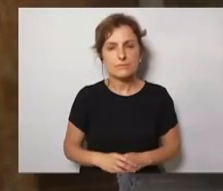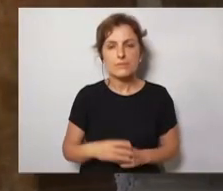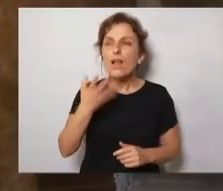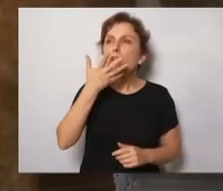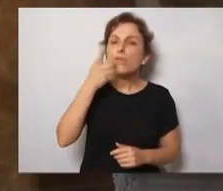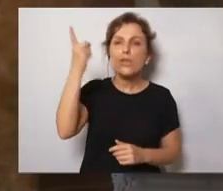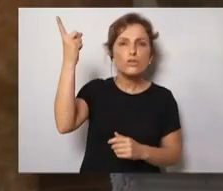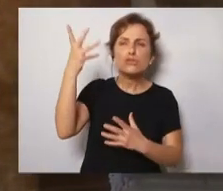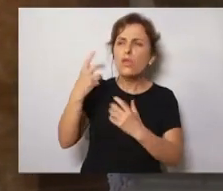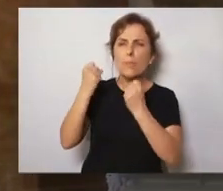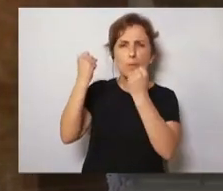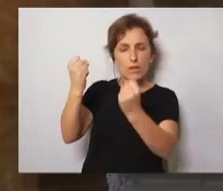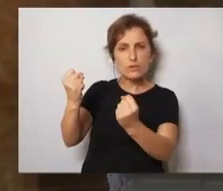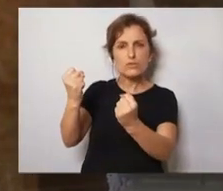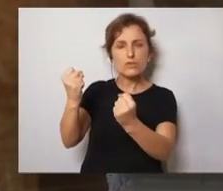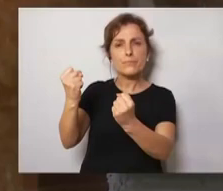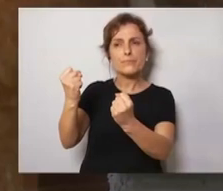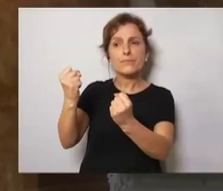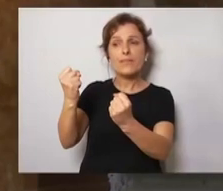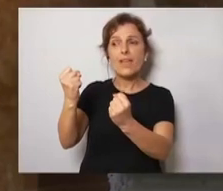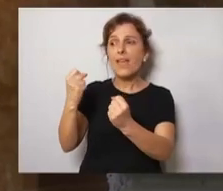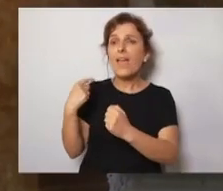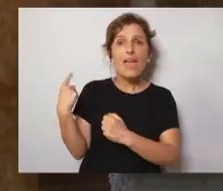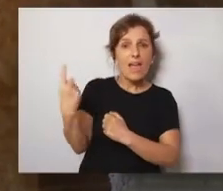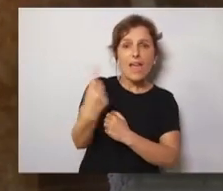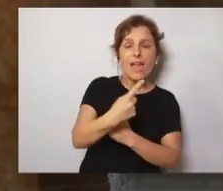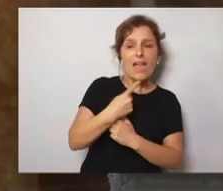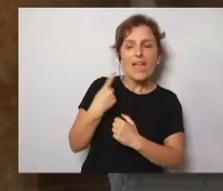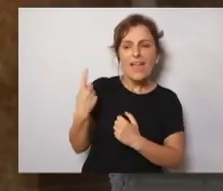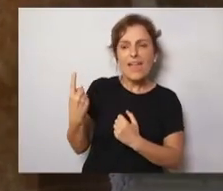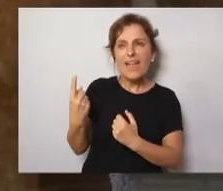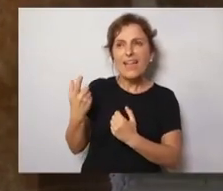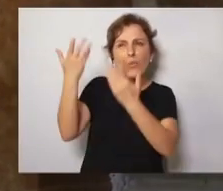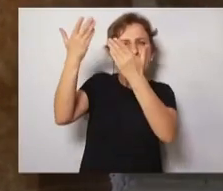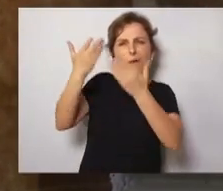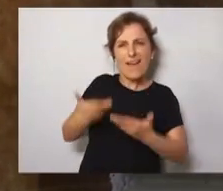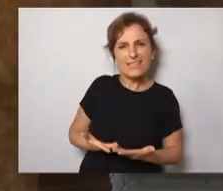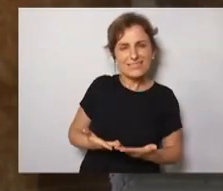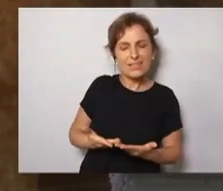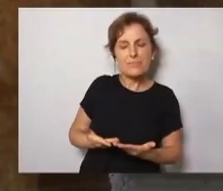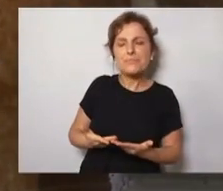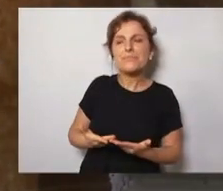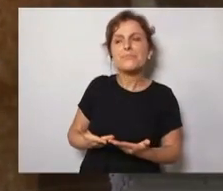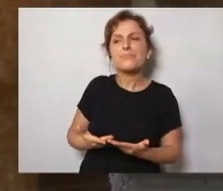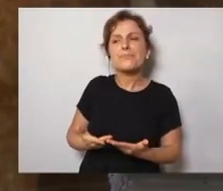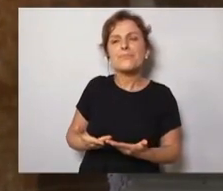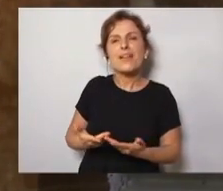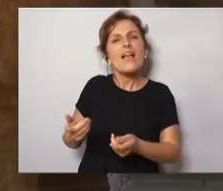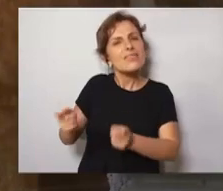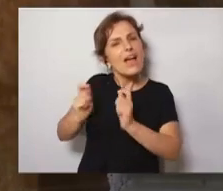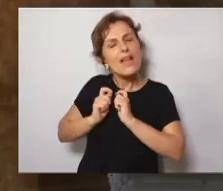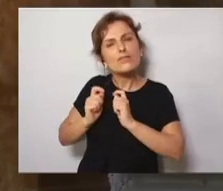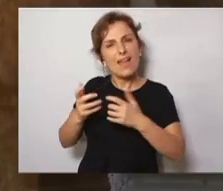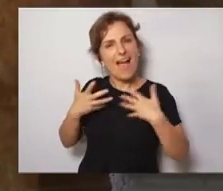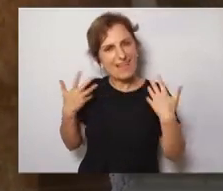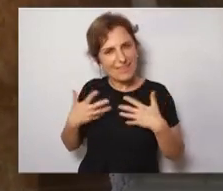dios todopoderoso concédenos a los que somos vivificados por tu gracias alegrarnos siempre con el don